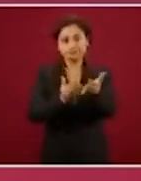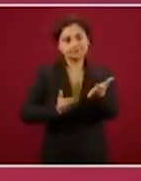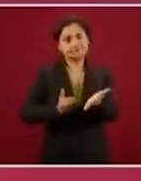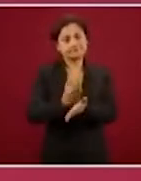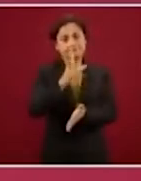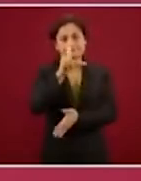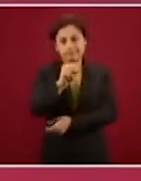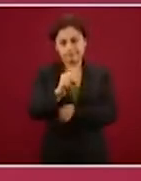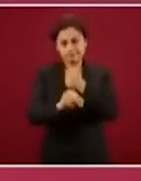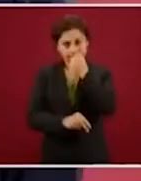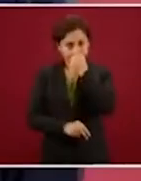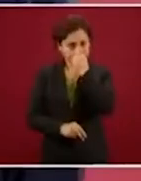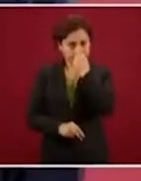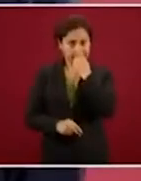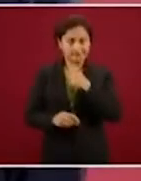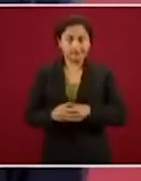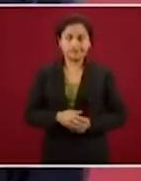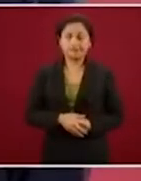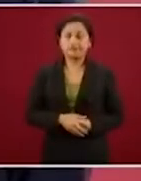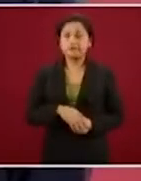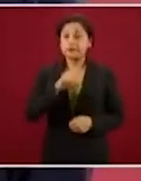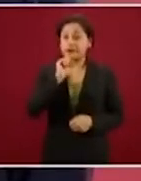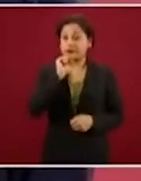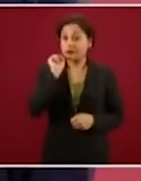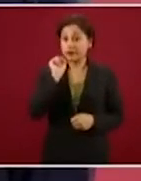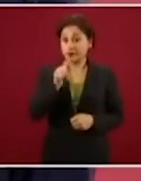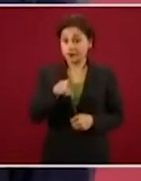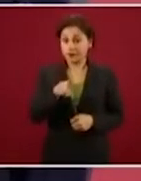Y desde luego,